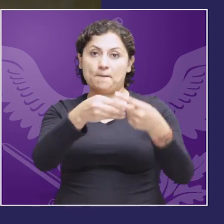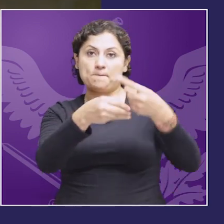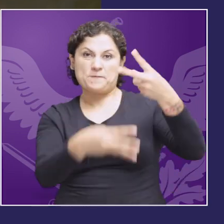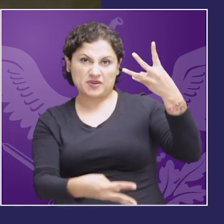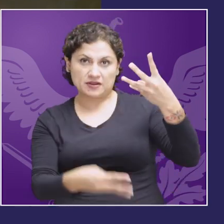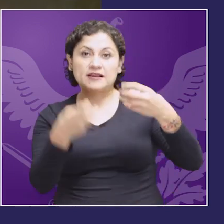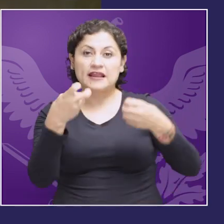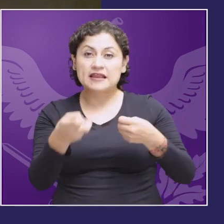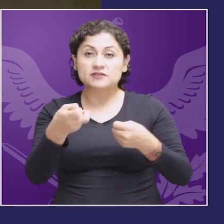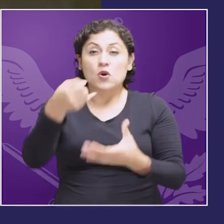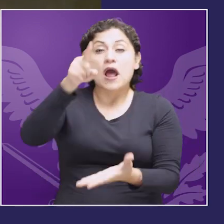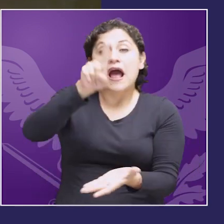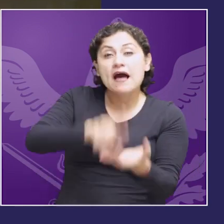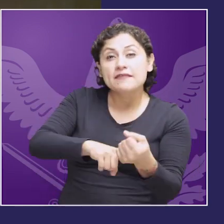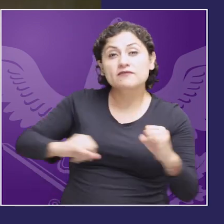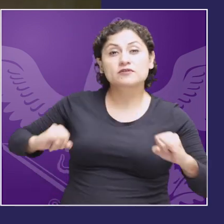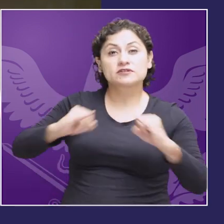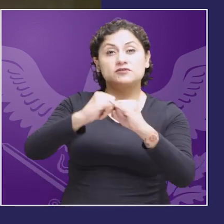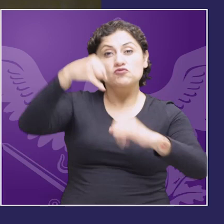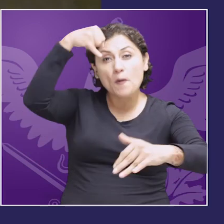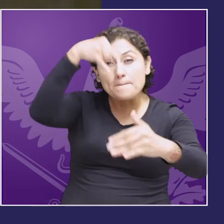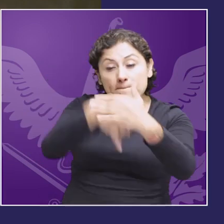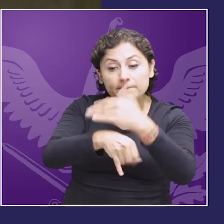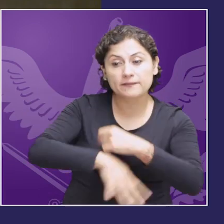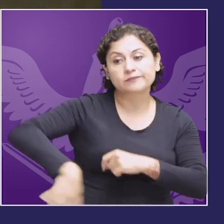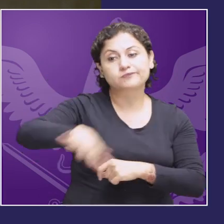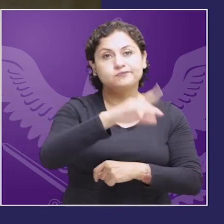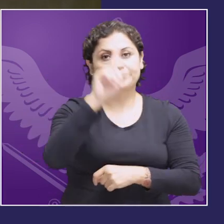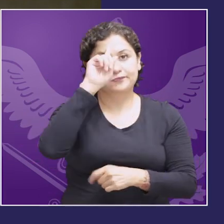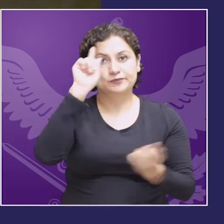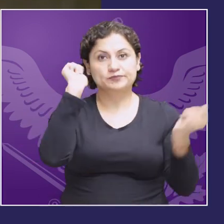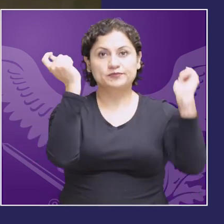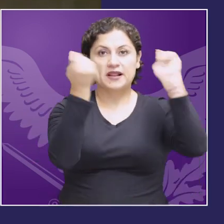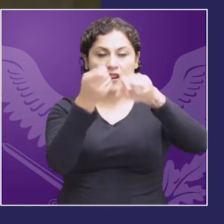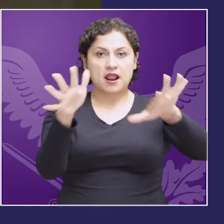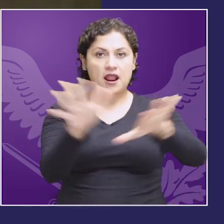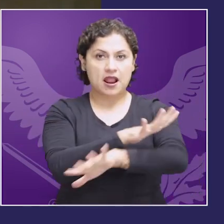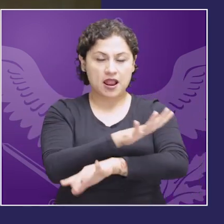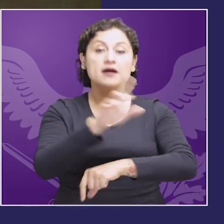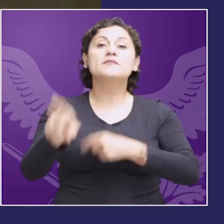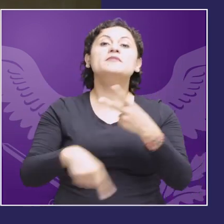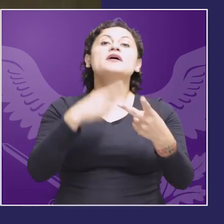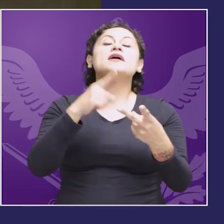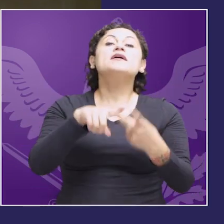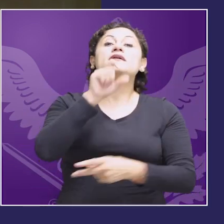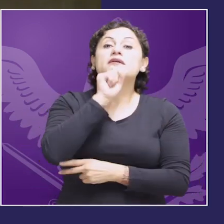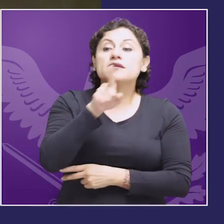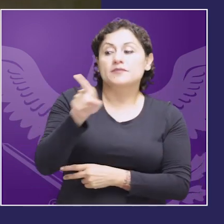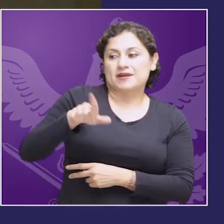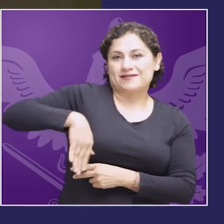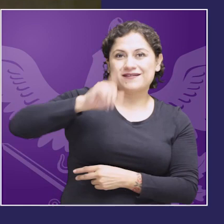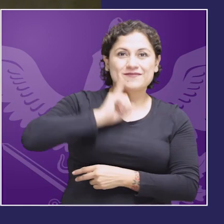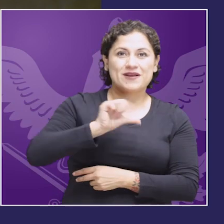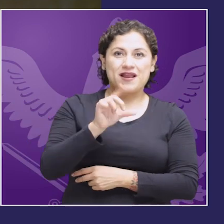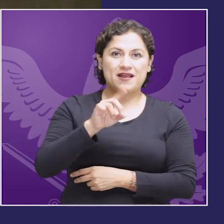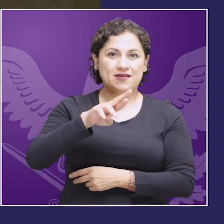esto es fundamental para cambiar la estructura desde adentro. Claro. Y también,